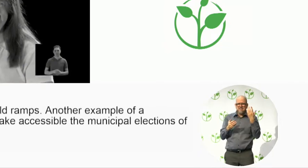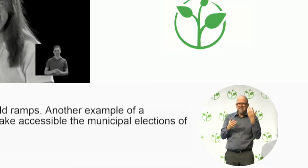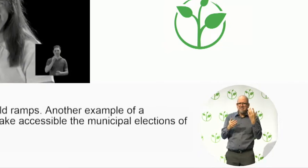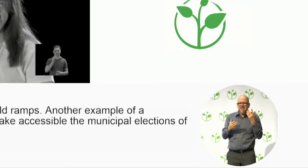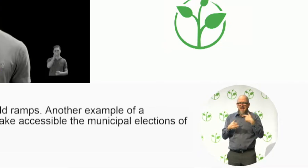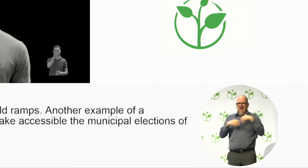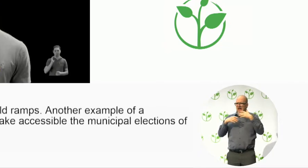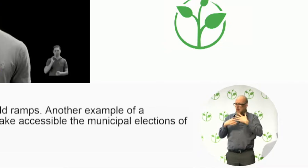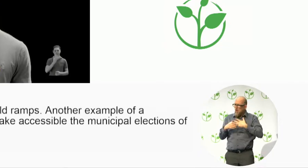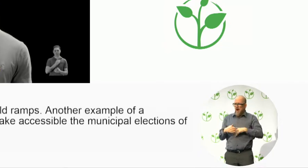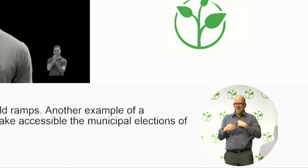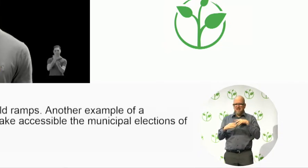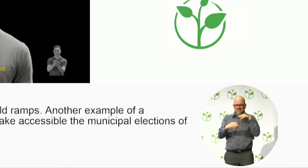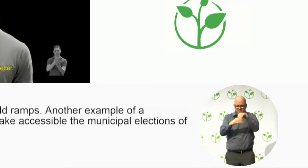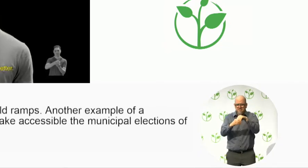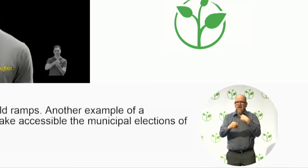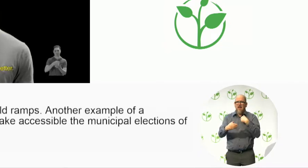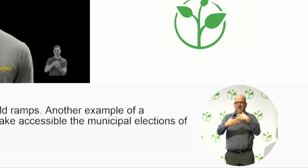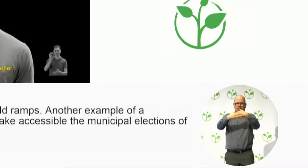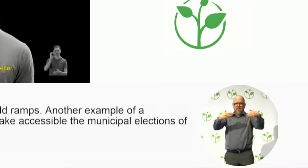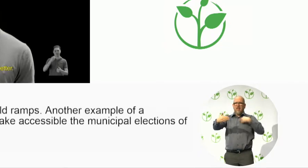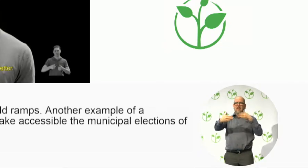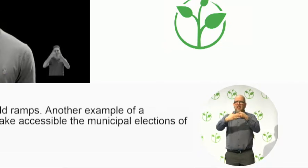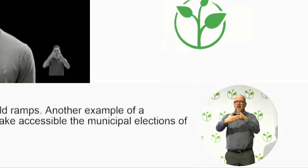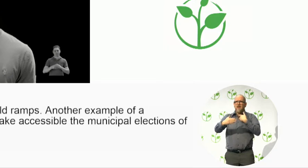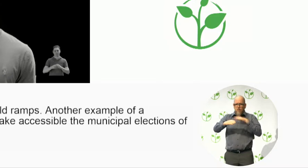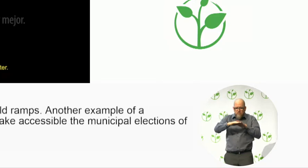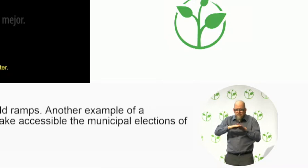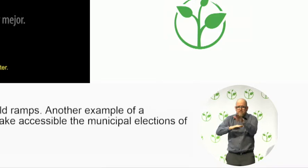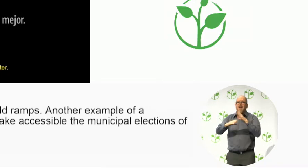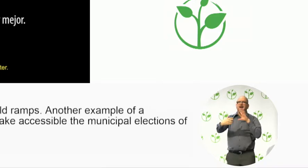A vos te pedimos que nos ayudes a elegir mejor.